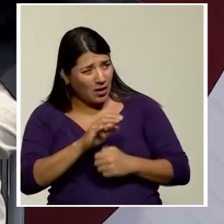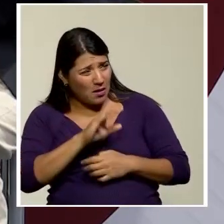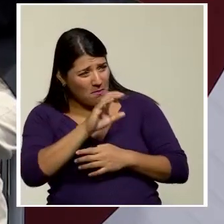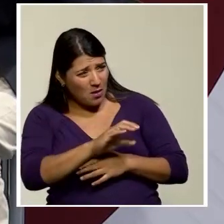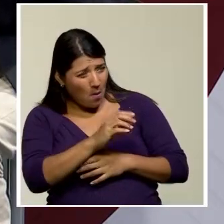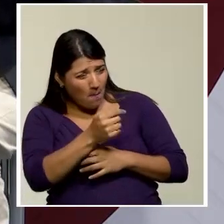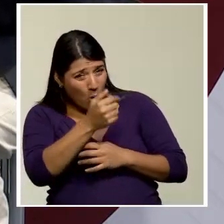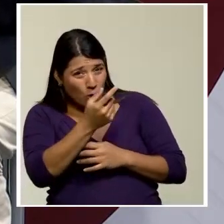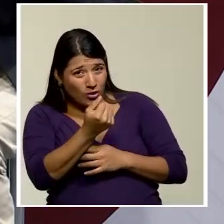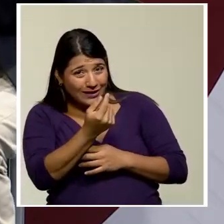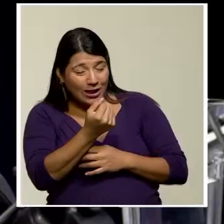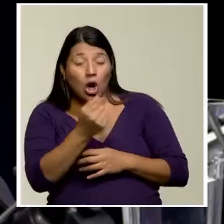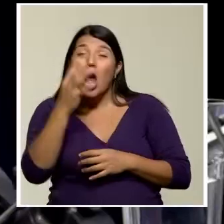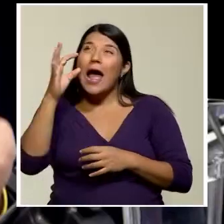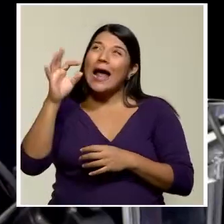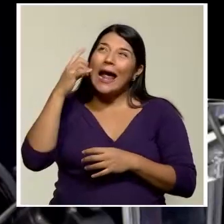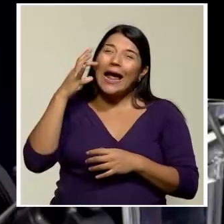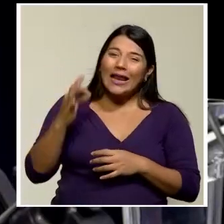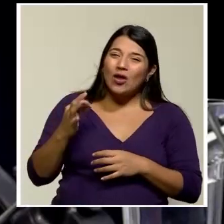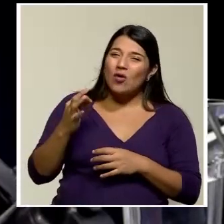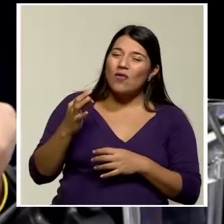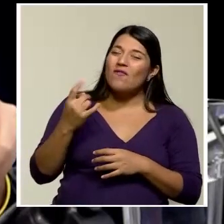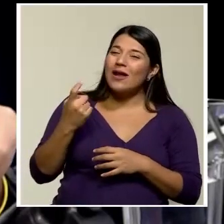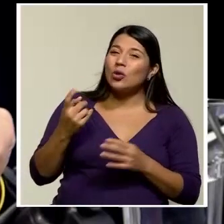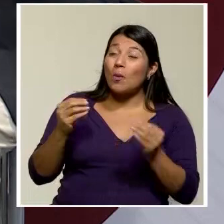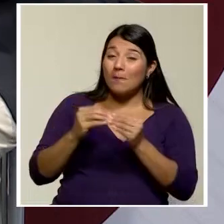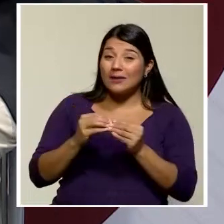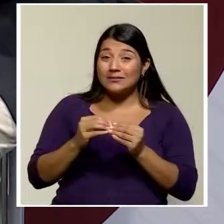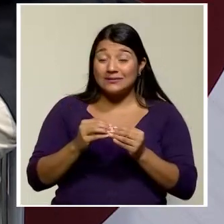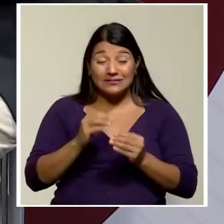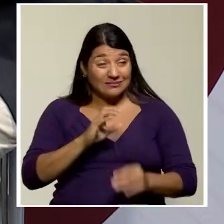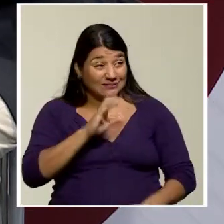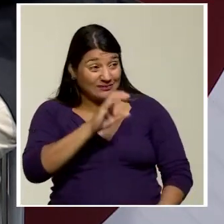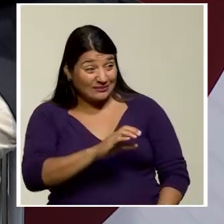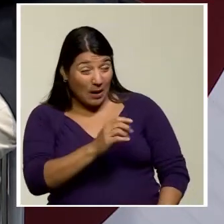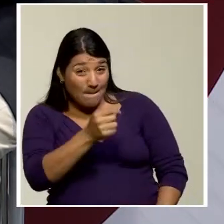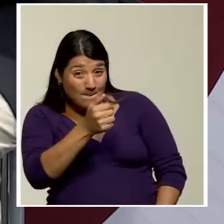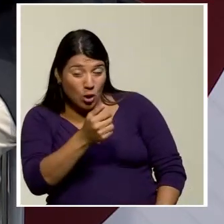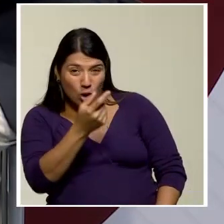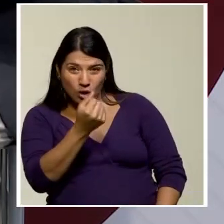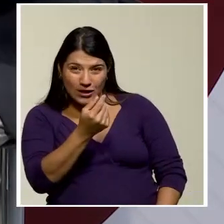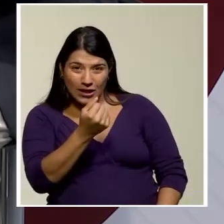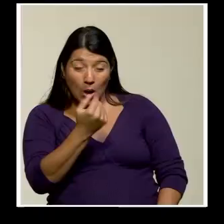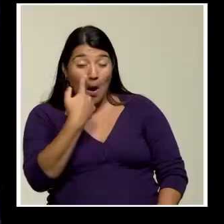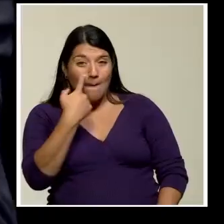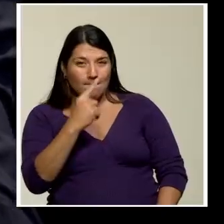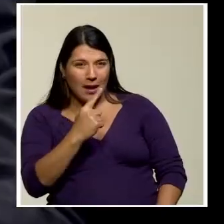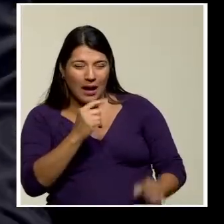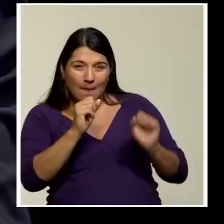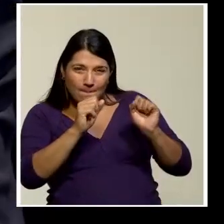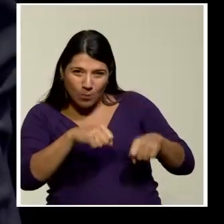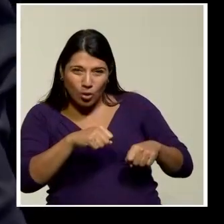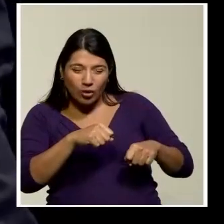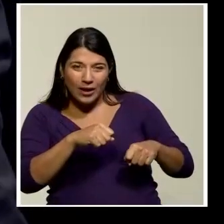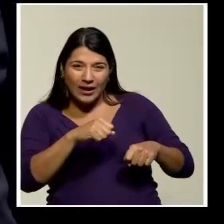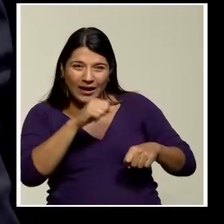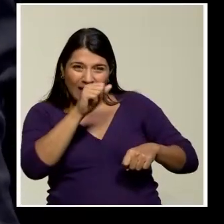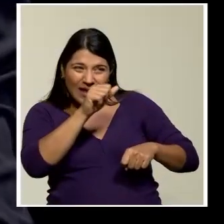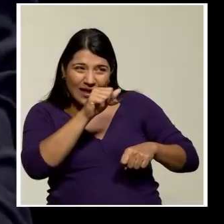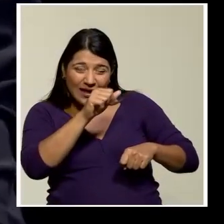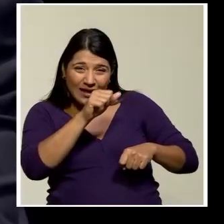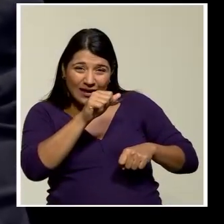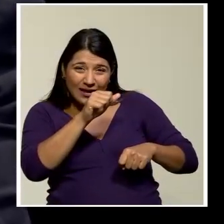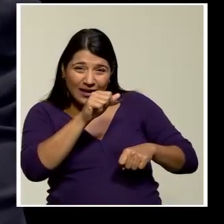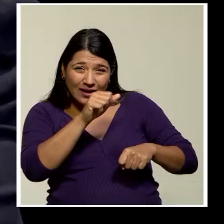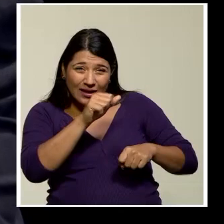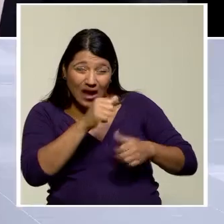creo que la inversión fue insuficiente, pero además no se invirtió poco en paliar los daños de la pandemia en